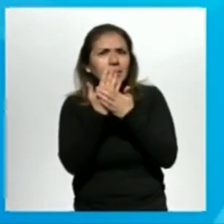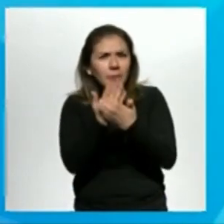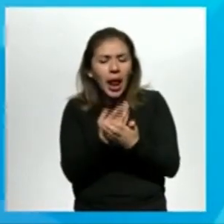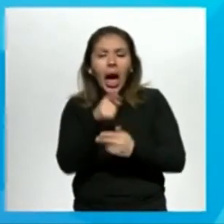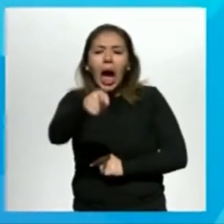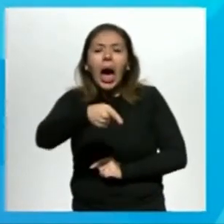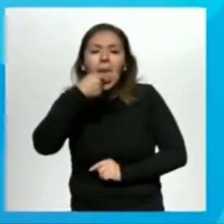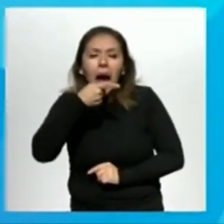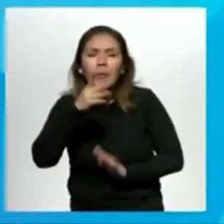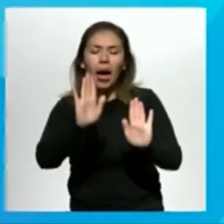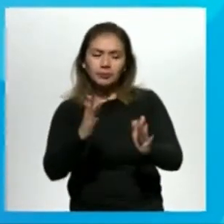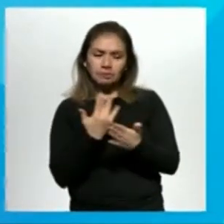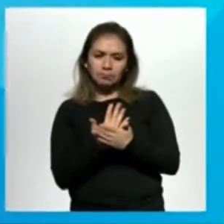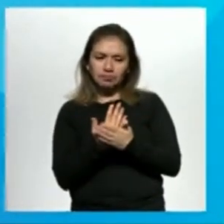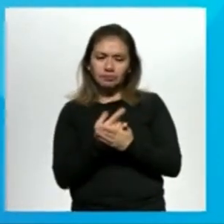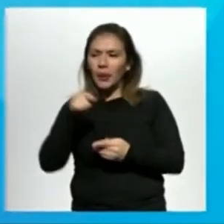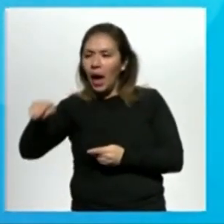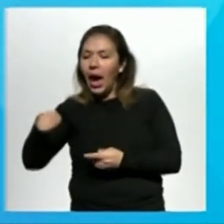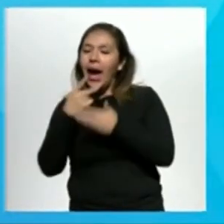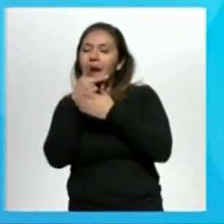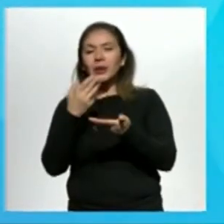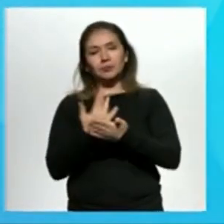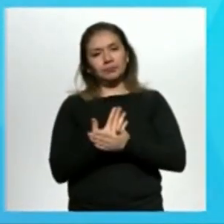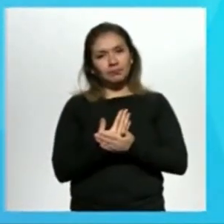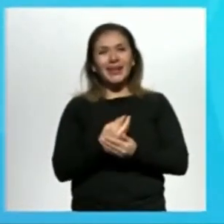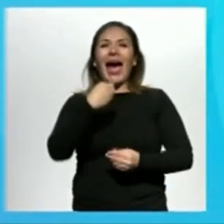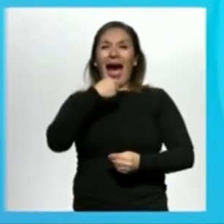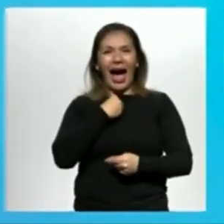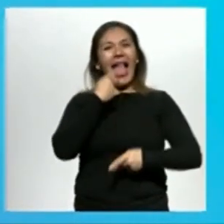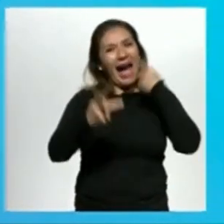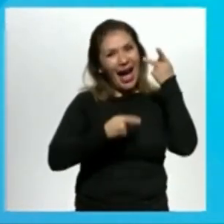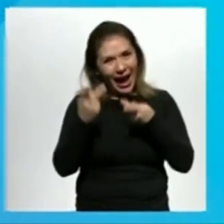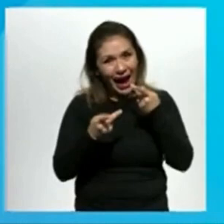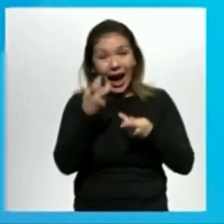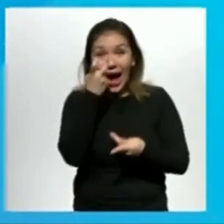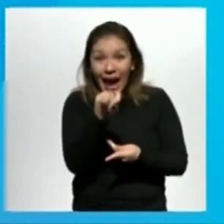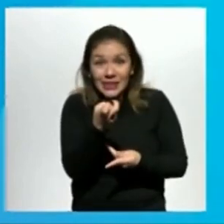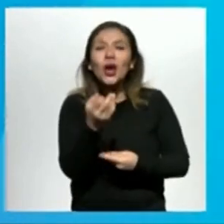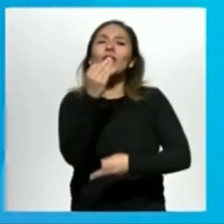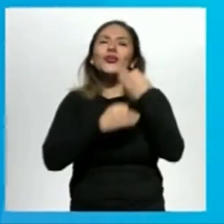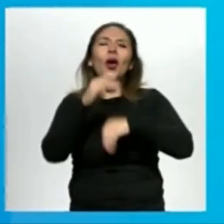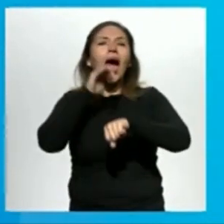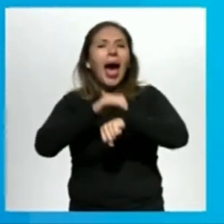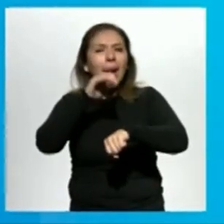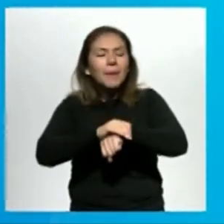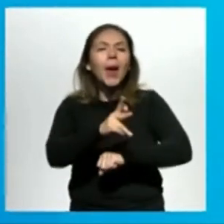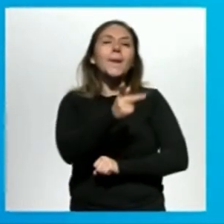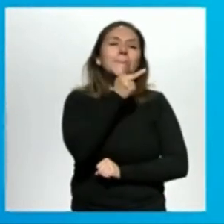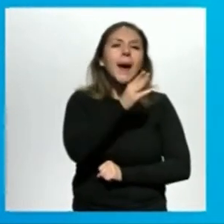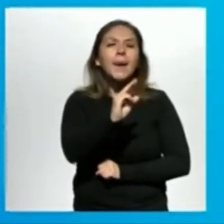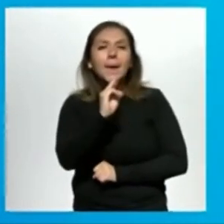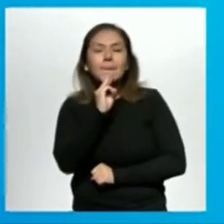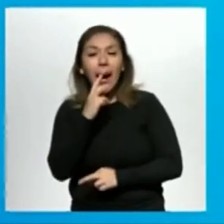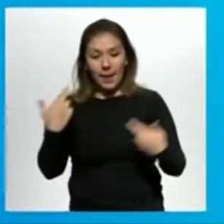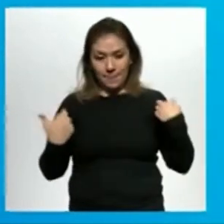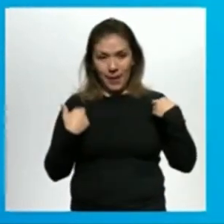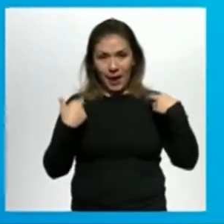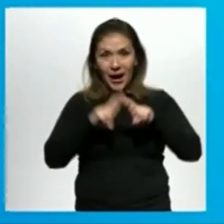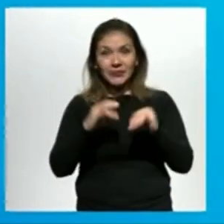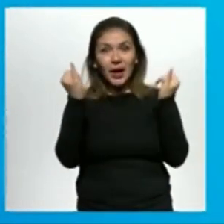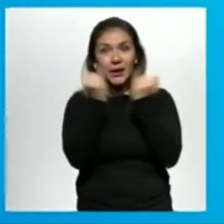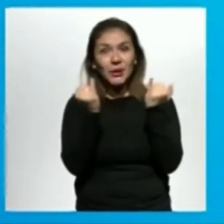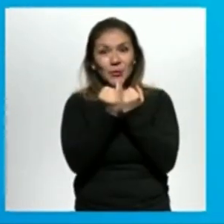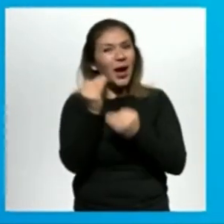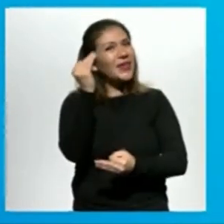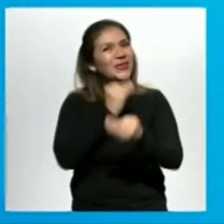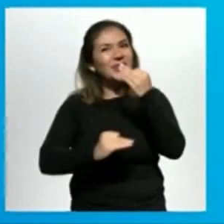turno para hablar y escuchar. Si lo hacemos, nuestros amigos, nuestros papás y nuestra maestra